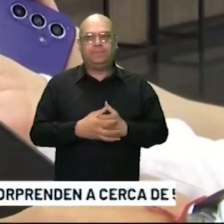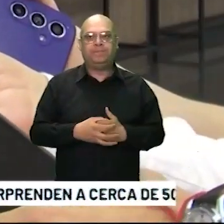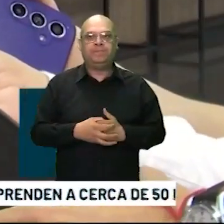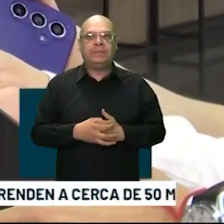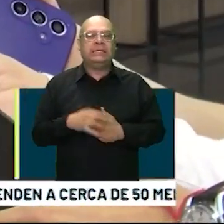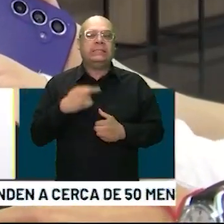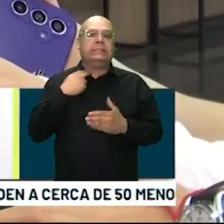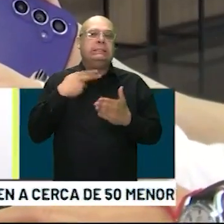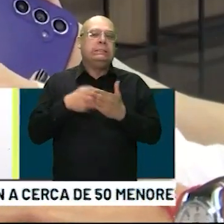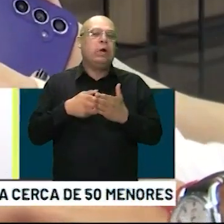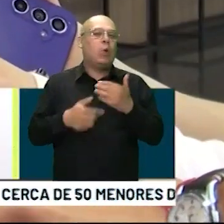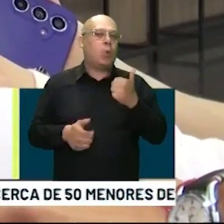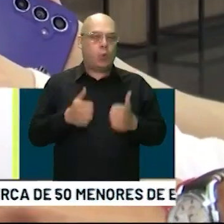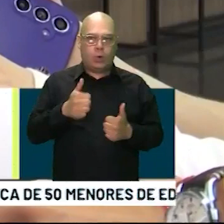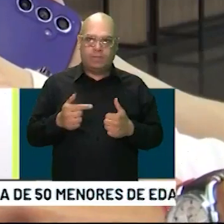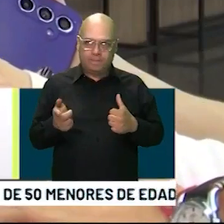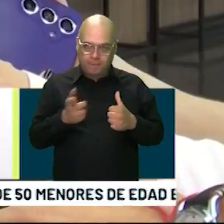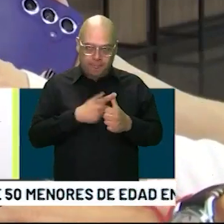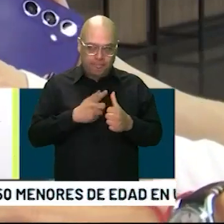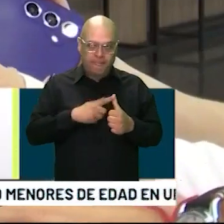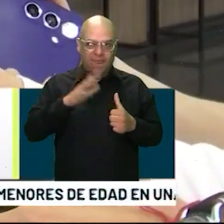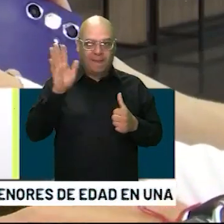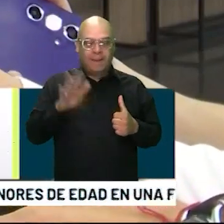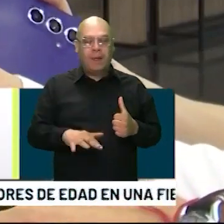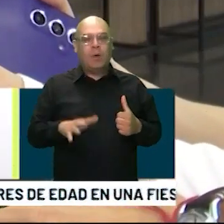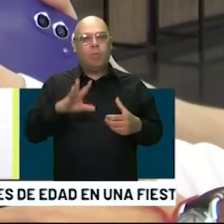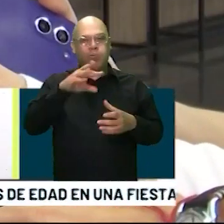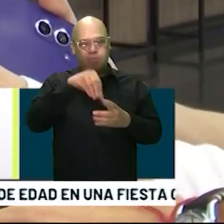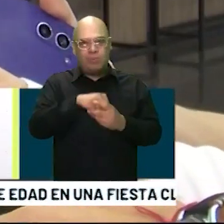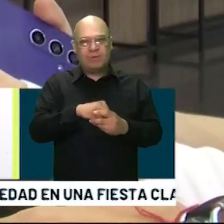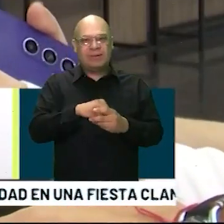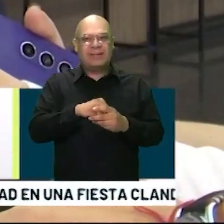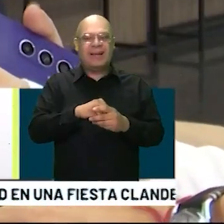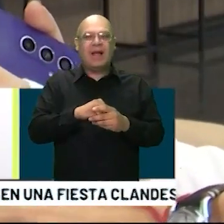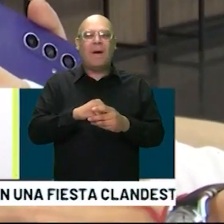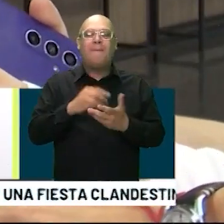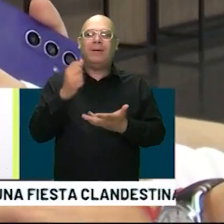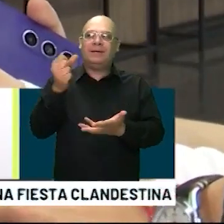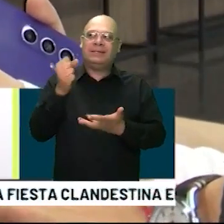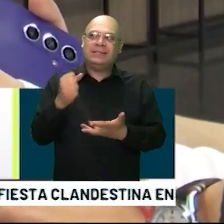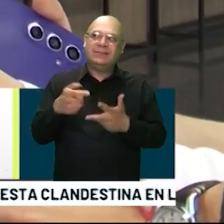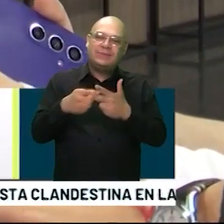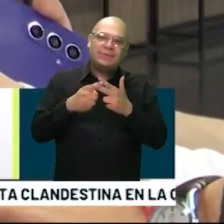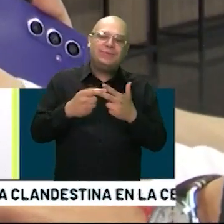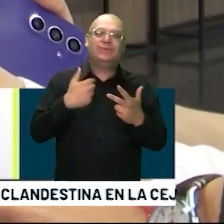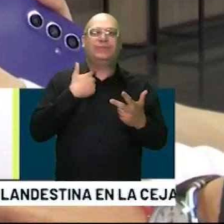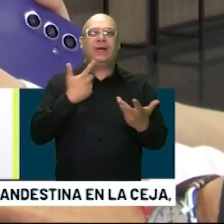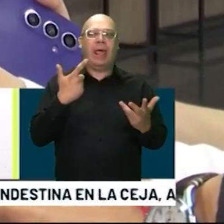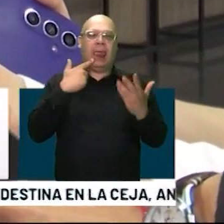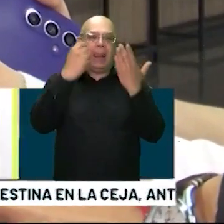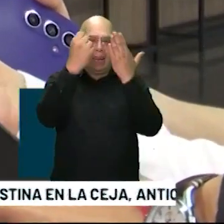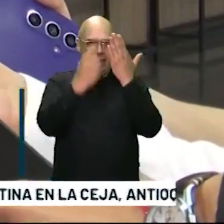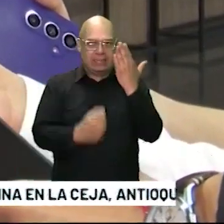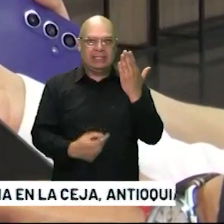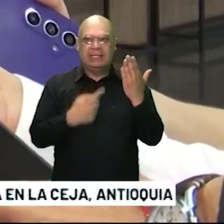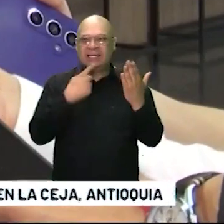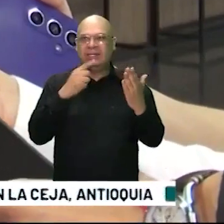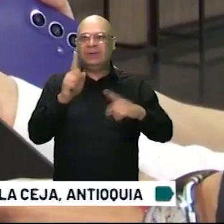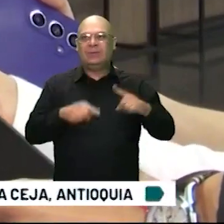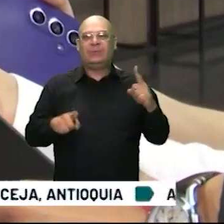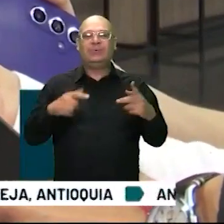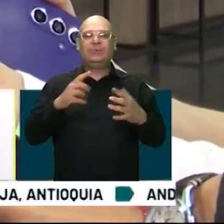relaciona en algunos aspectos con temas relacionados con acceso a Capital lo mencionaban en la encuesta es quizás de los dolores más